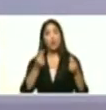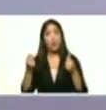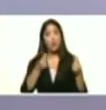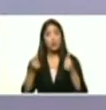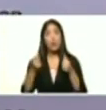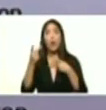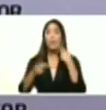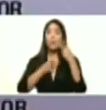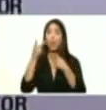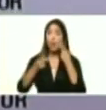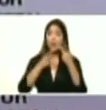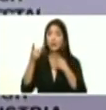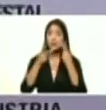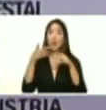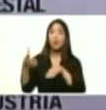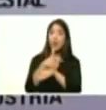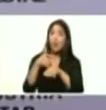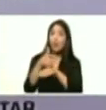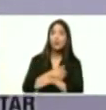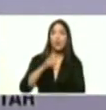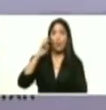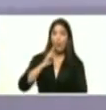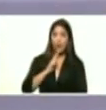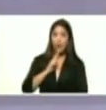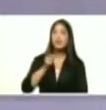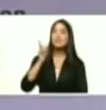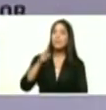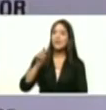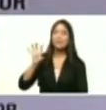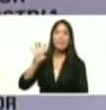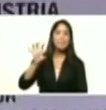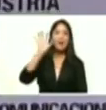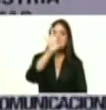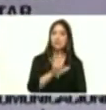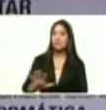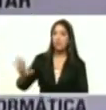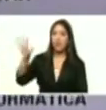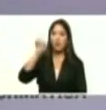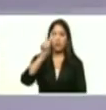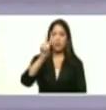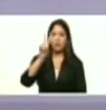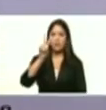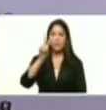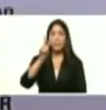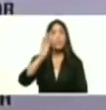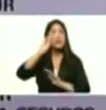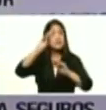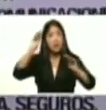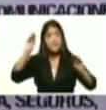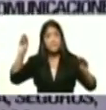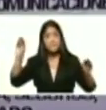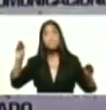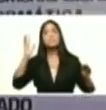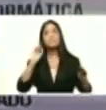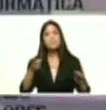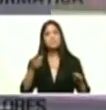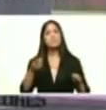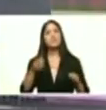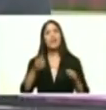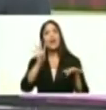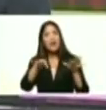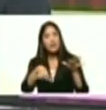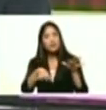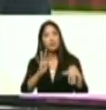político, del gobierno bolivariano y del país entero, así lo digo, y convoco a todo el país a convertir los